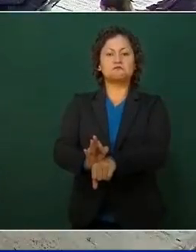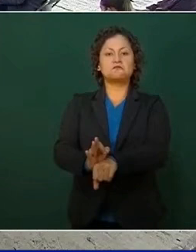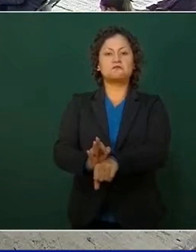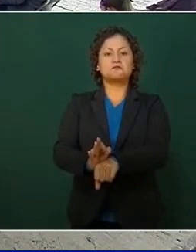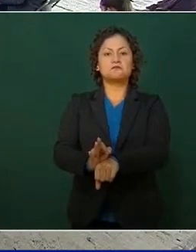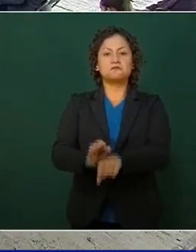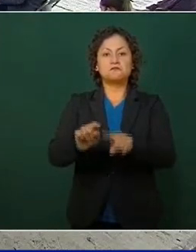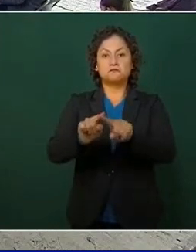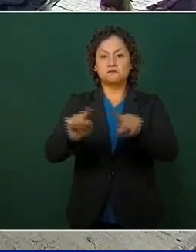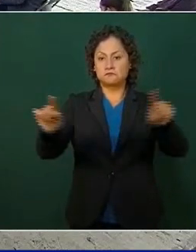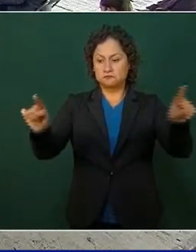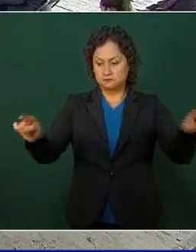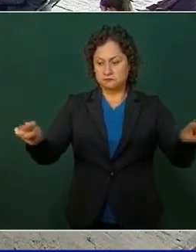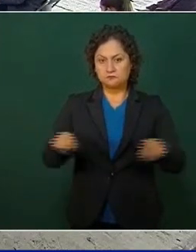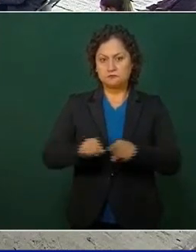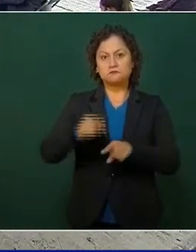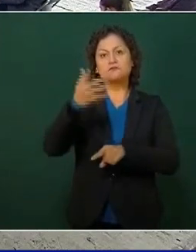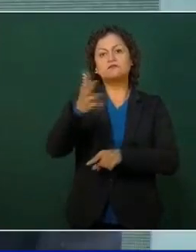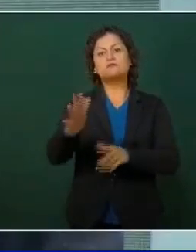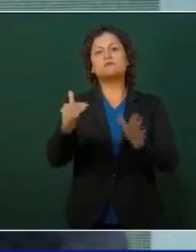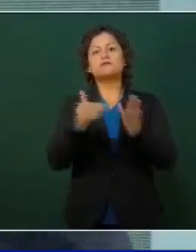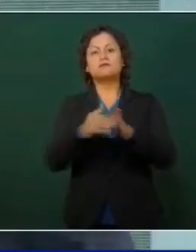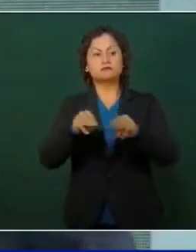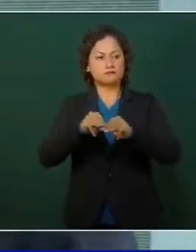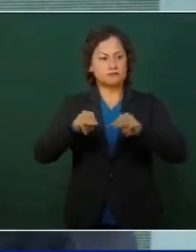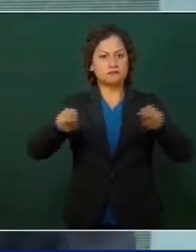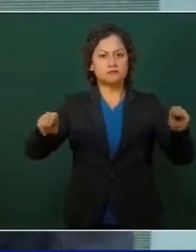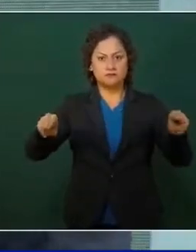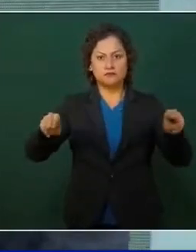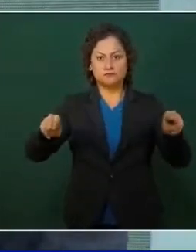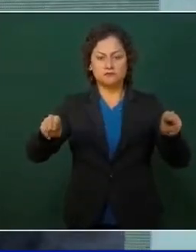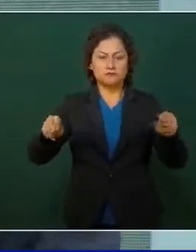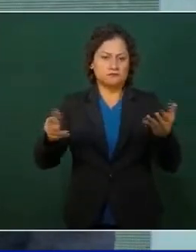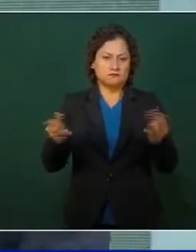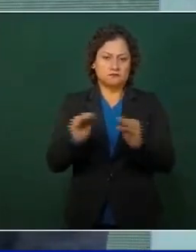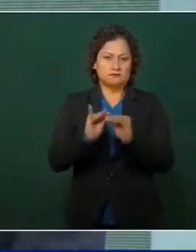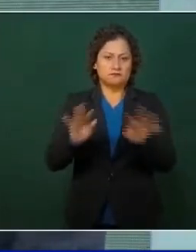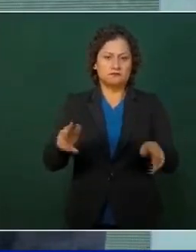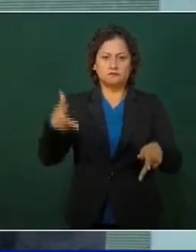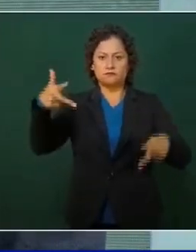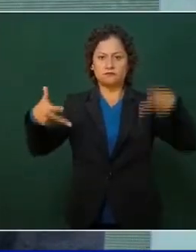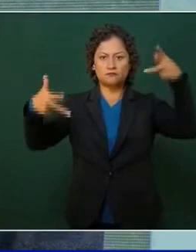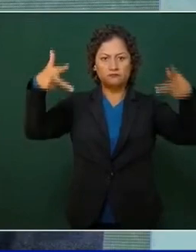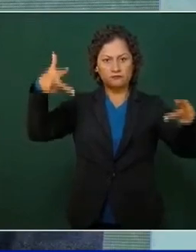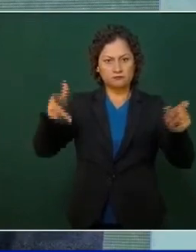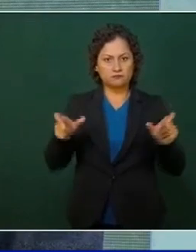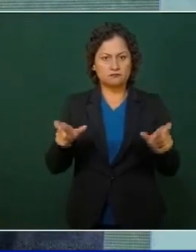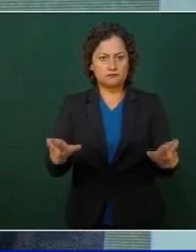10,000 metros cuadrados, desde luego equipo de vigilancia.